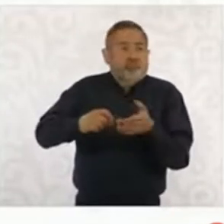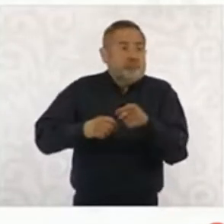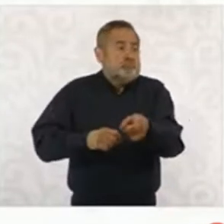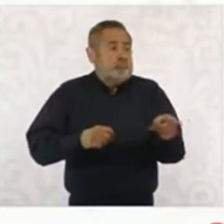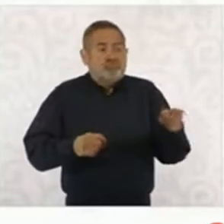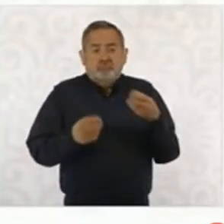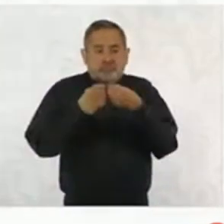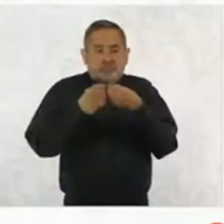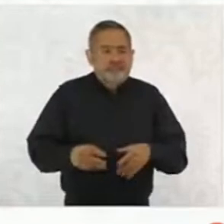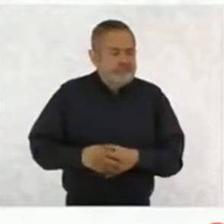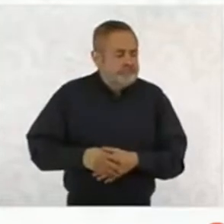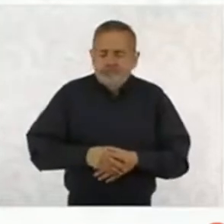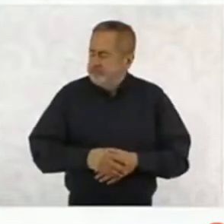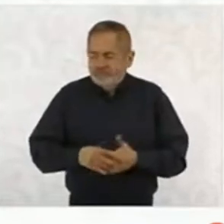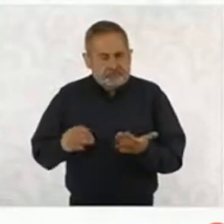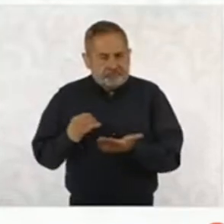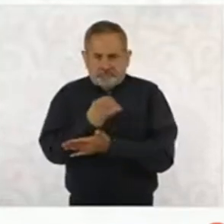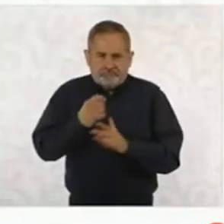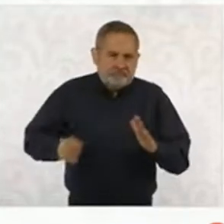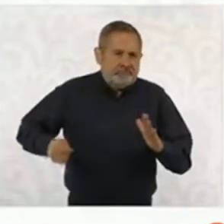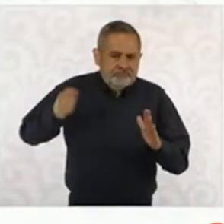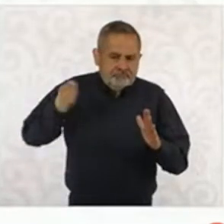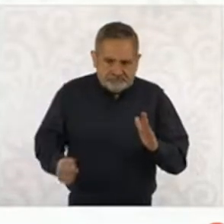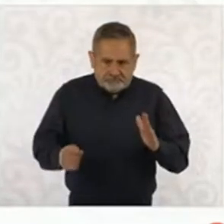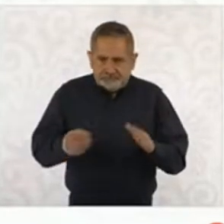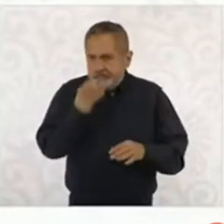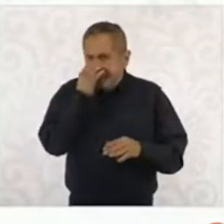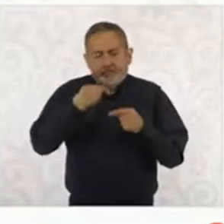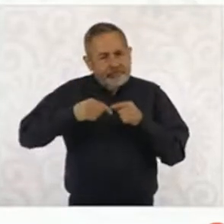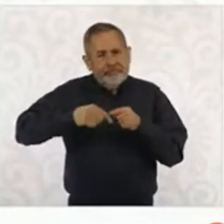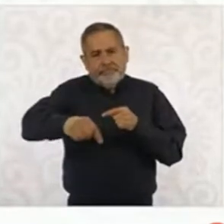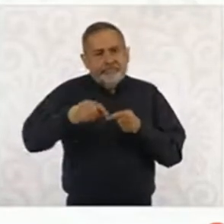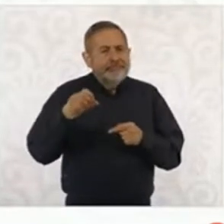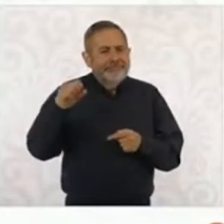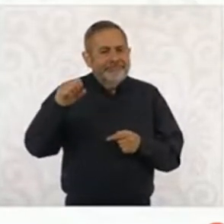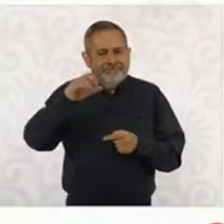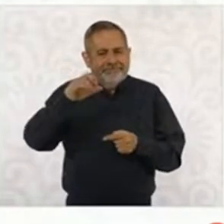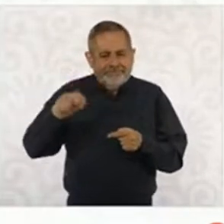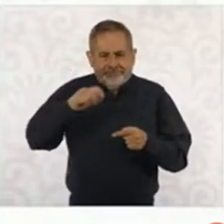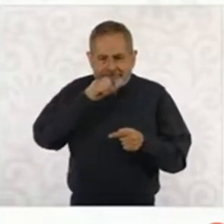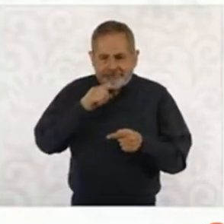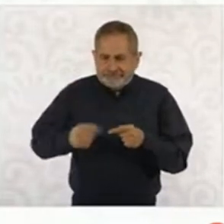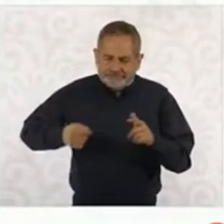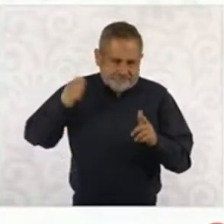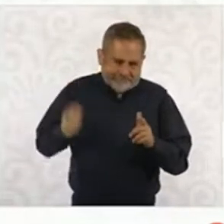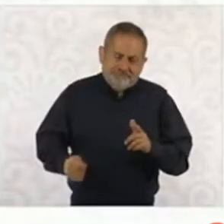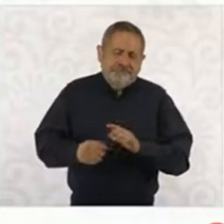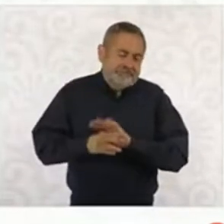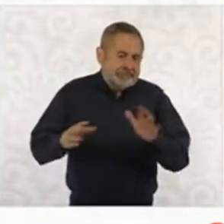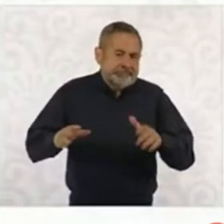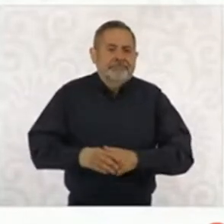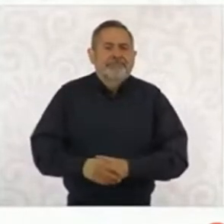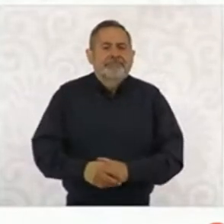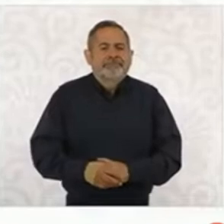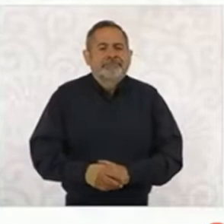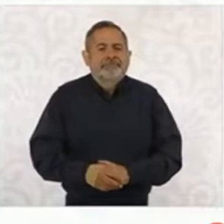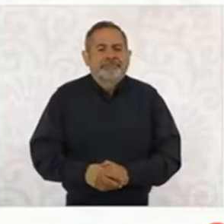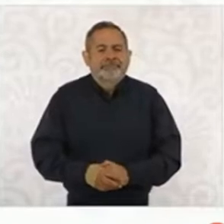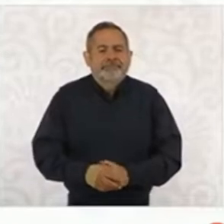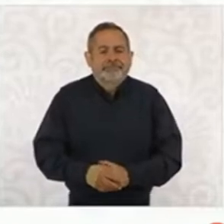ganaron 2 instancias y el caso ya también está para fallarse en corte. Ya se acumularon. Siguiente, por